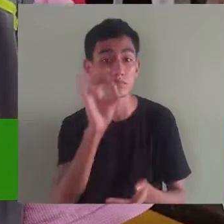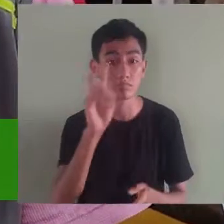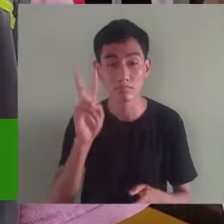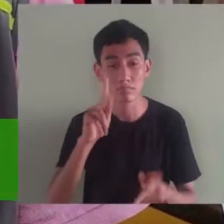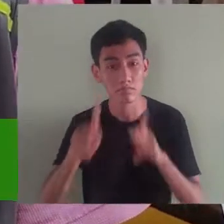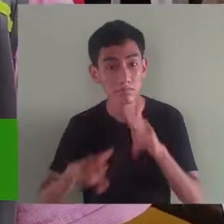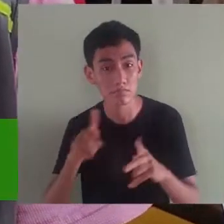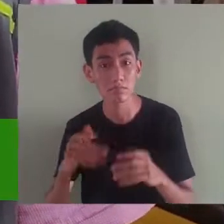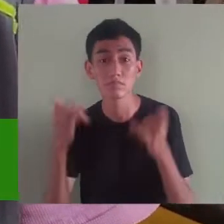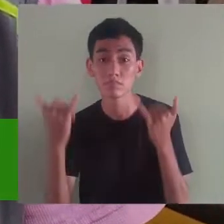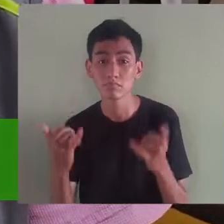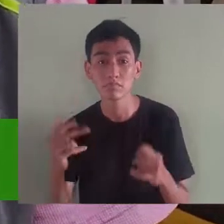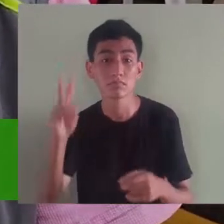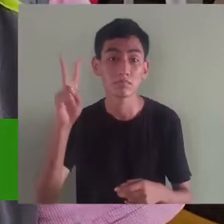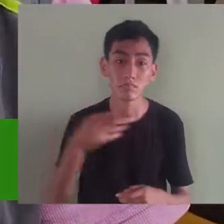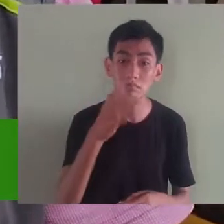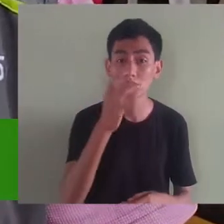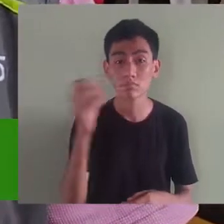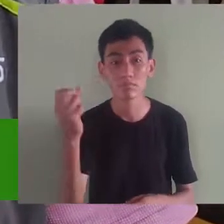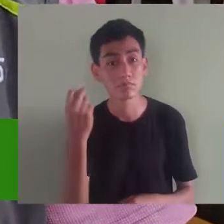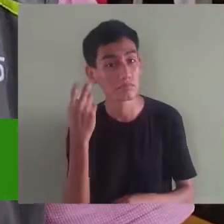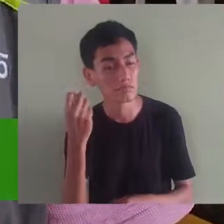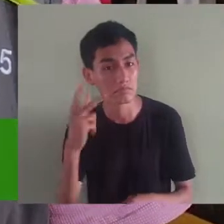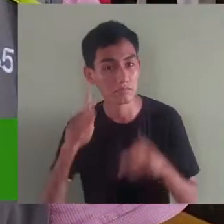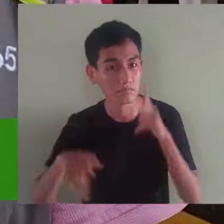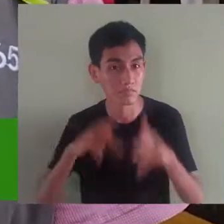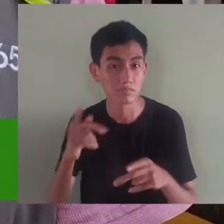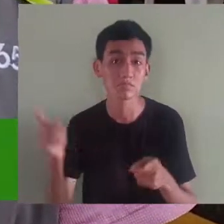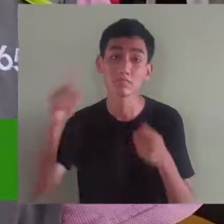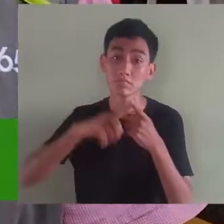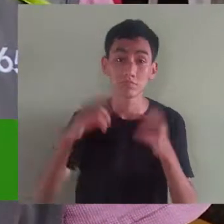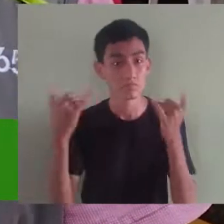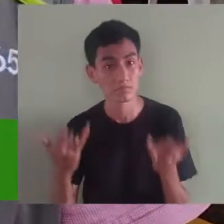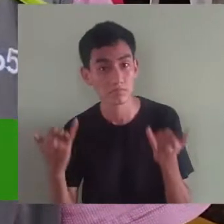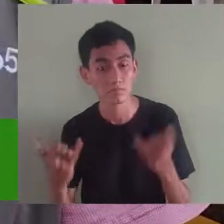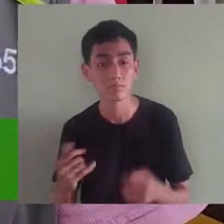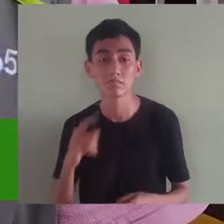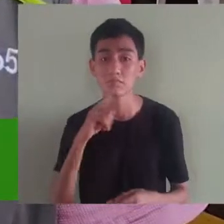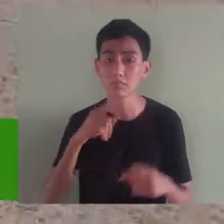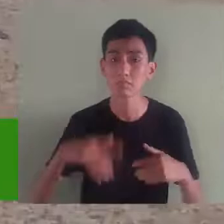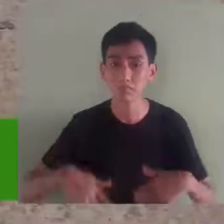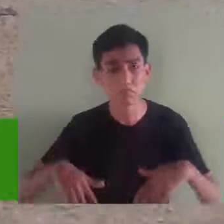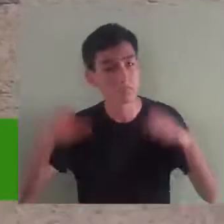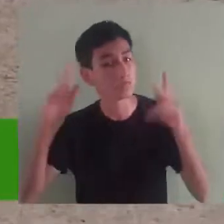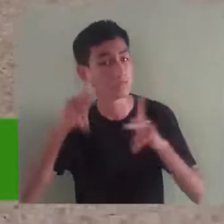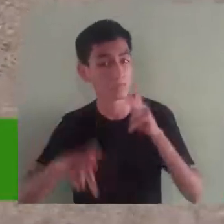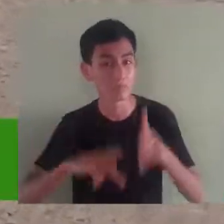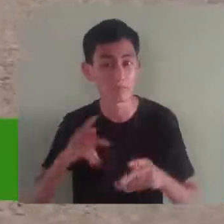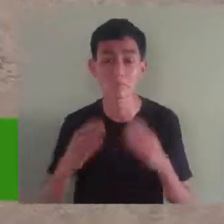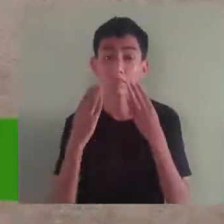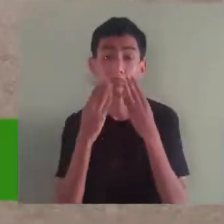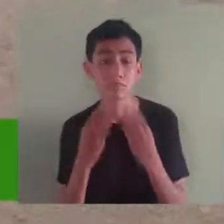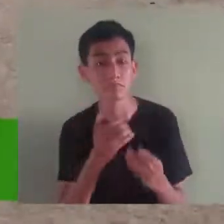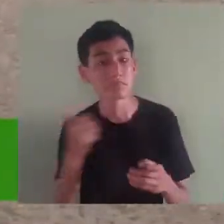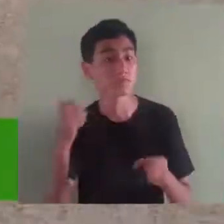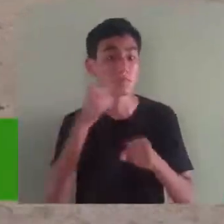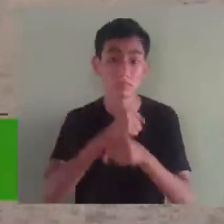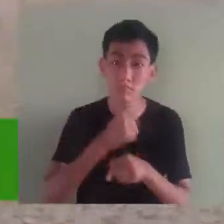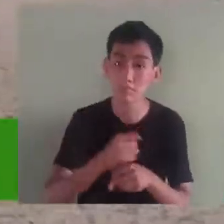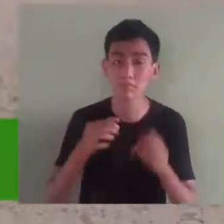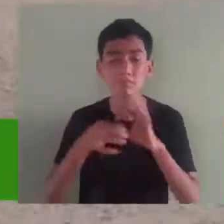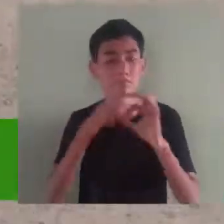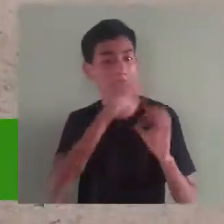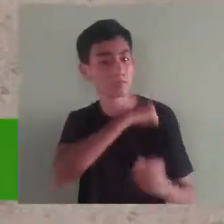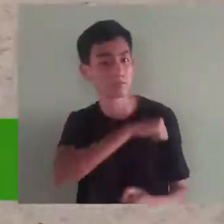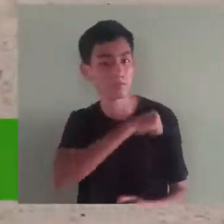un total de 2.812 usuarios a la fecha, que es mucho, mucho, la verdad, gracias al esfuerzo que viene haciendo pues nuestra